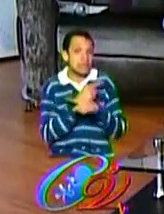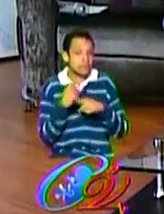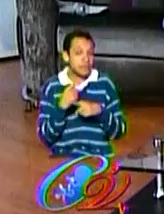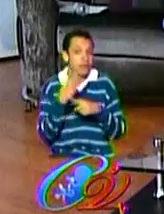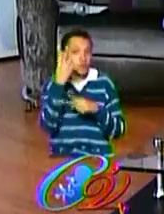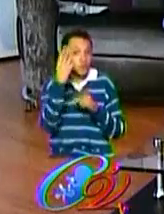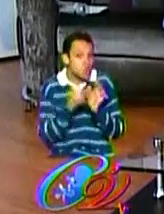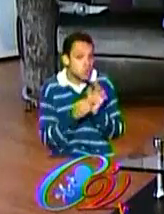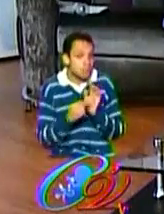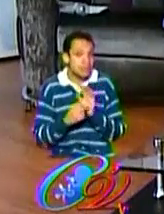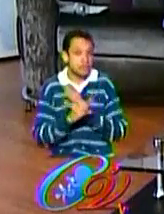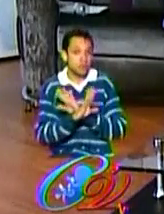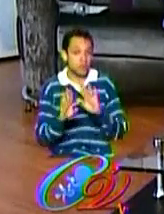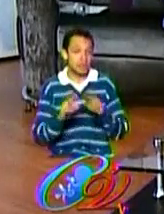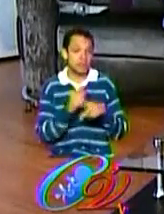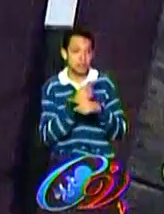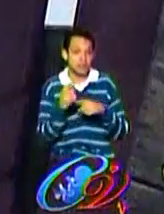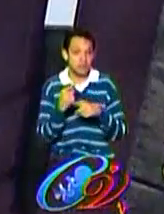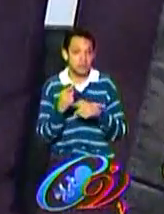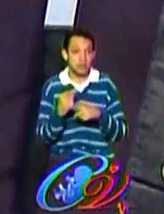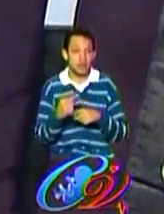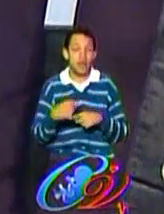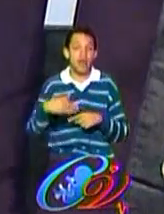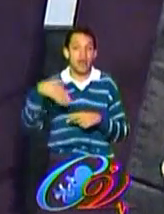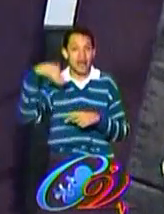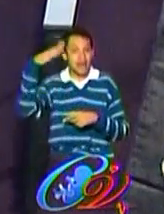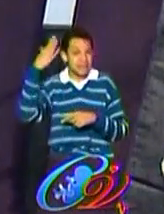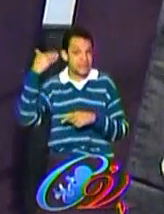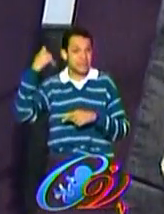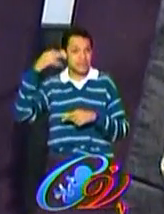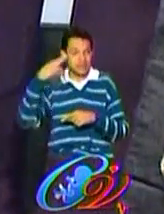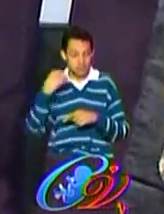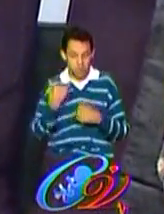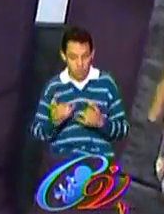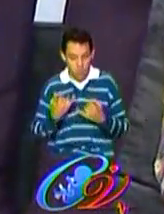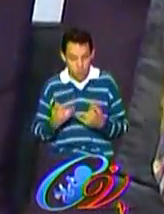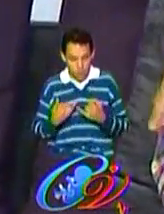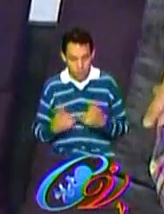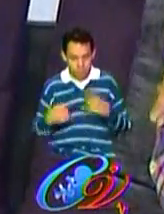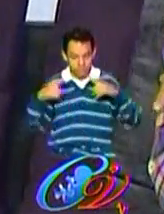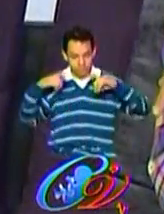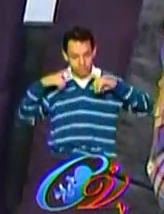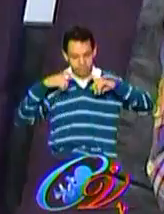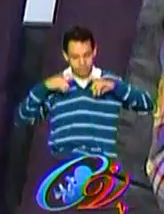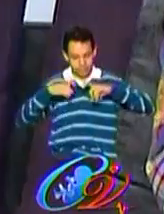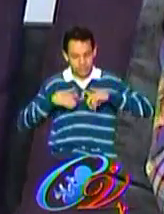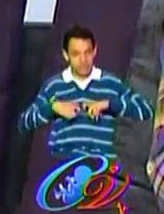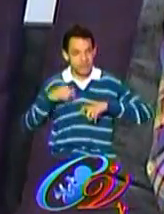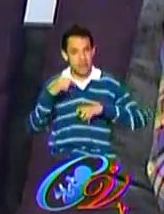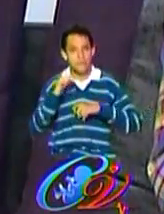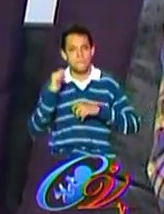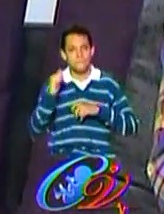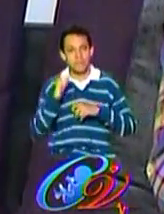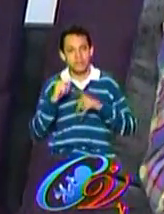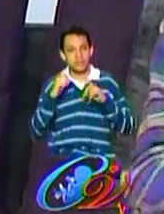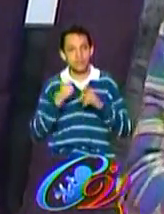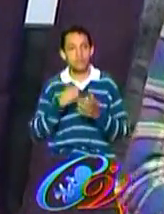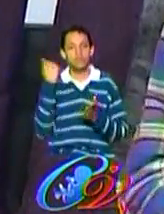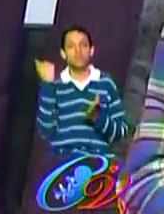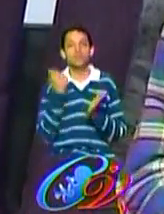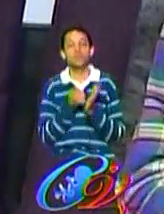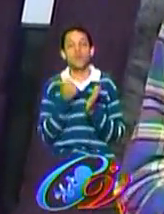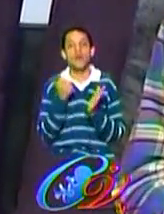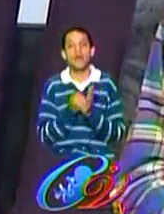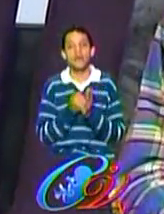que no sea tóxico. Tuvo que pasar muchísimos años para que actualmente, ahora pues en estos 15 días, acaban de aprobar que ya